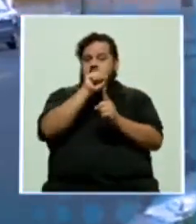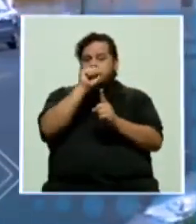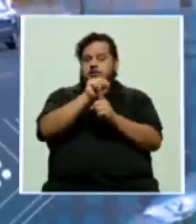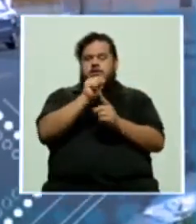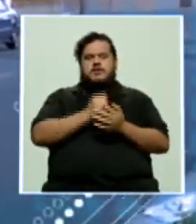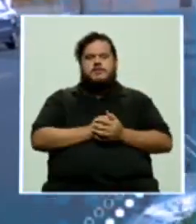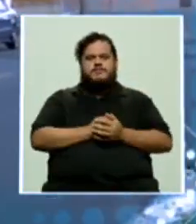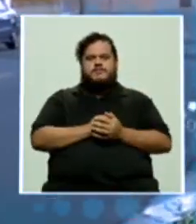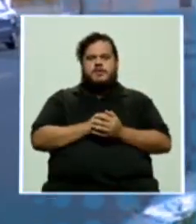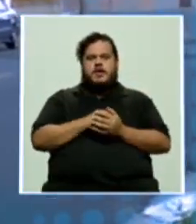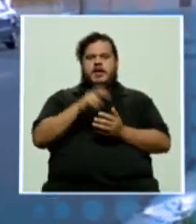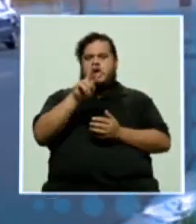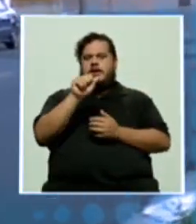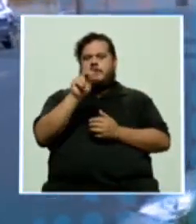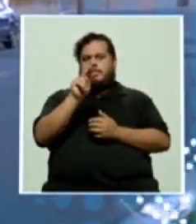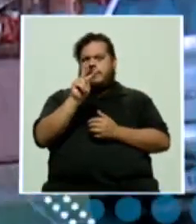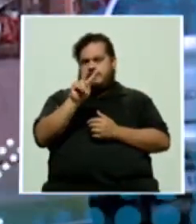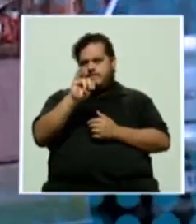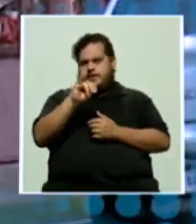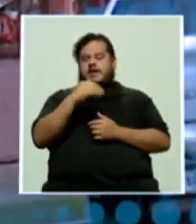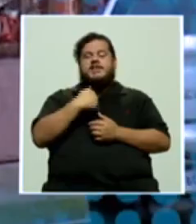El Bambi tiene a disposición este año